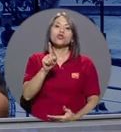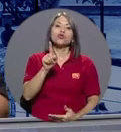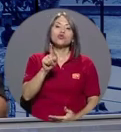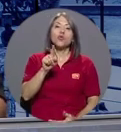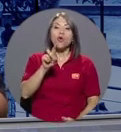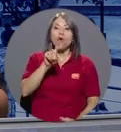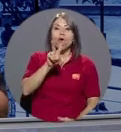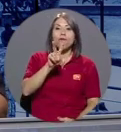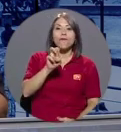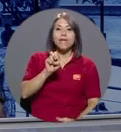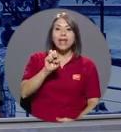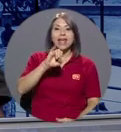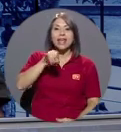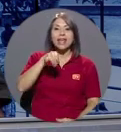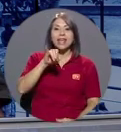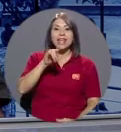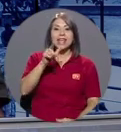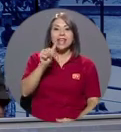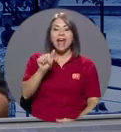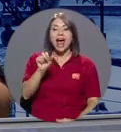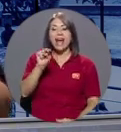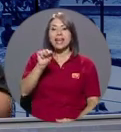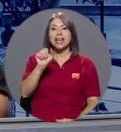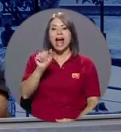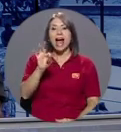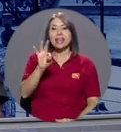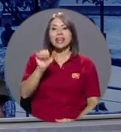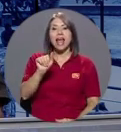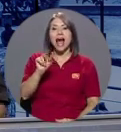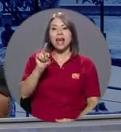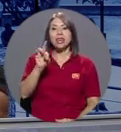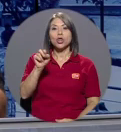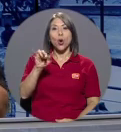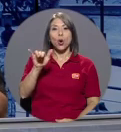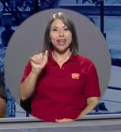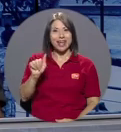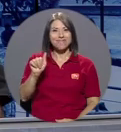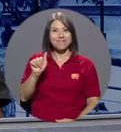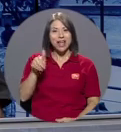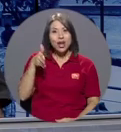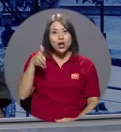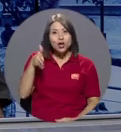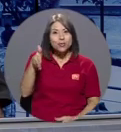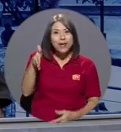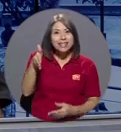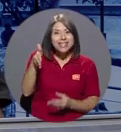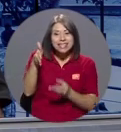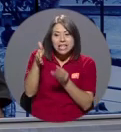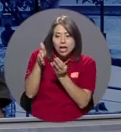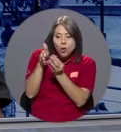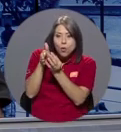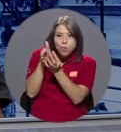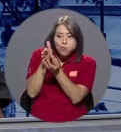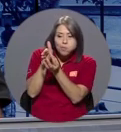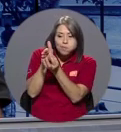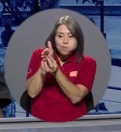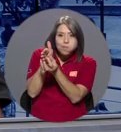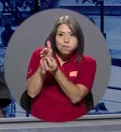su vejiga natatoria o buche, que es una bolsita que traen los peces para poder flotar, en el agua y